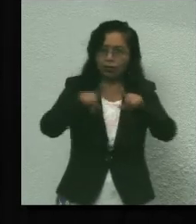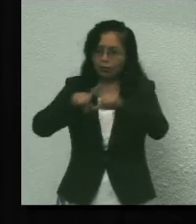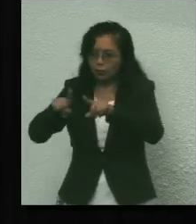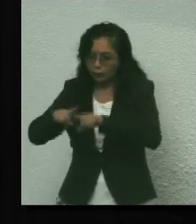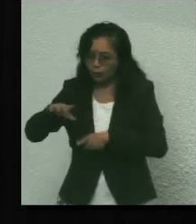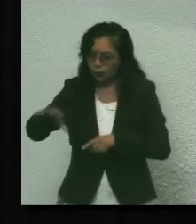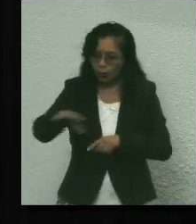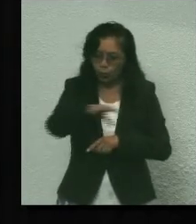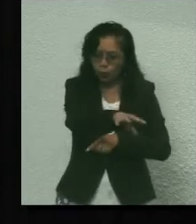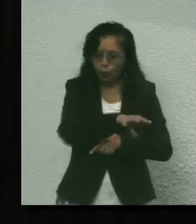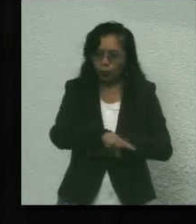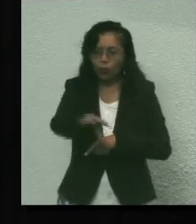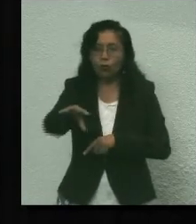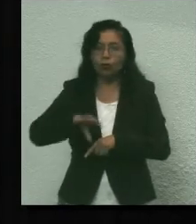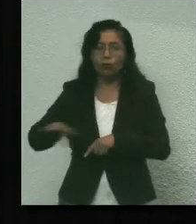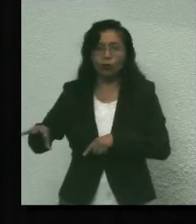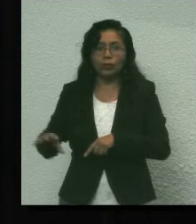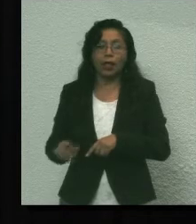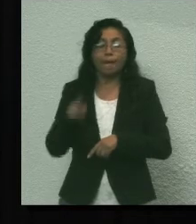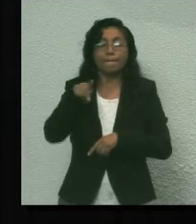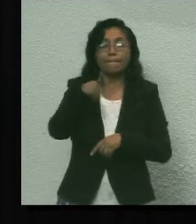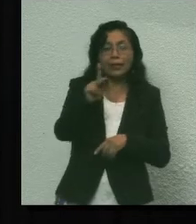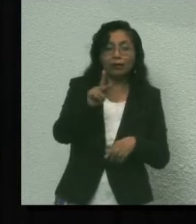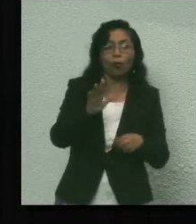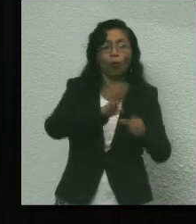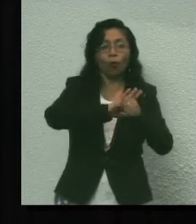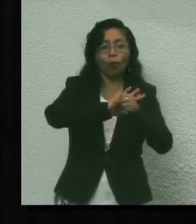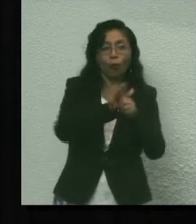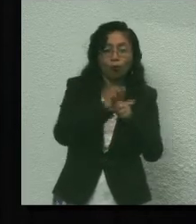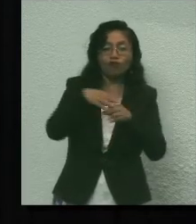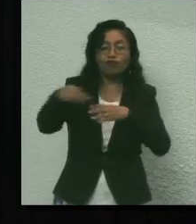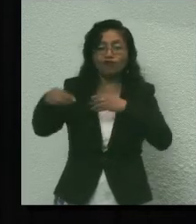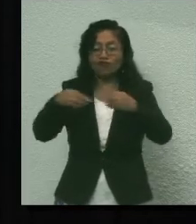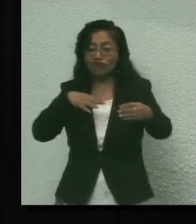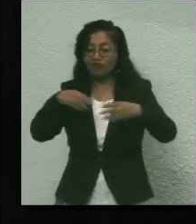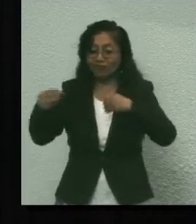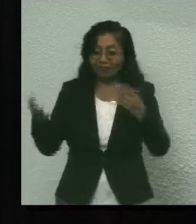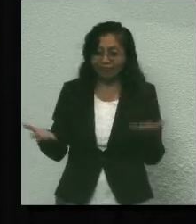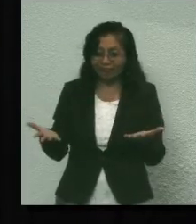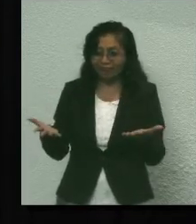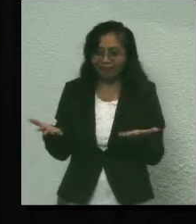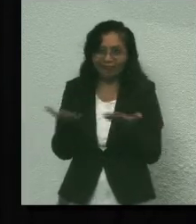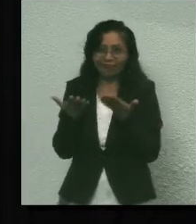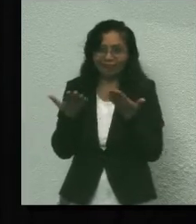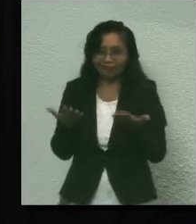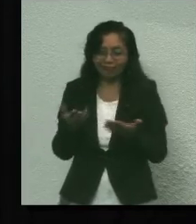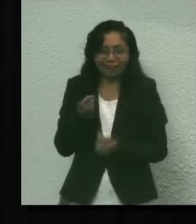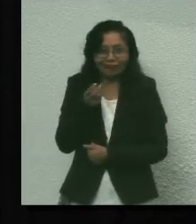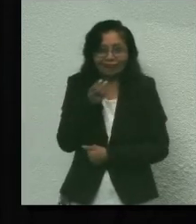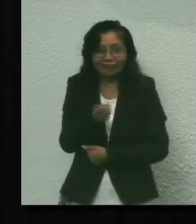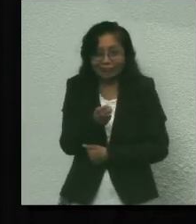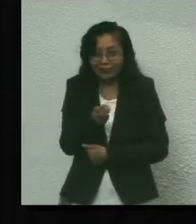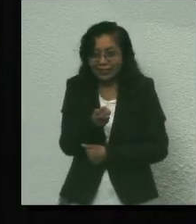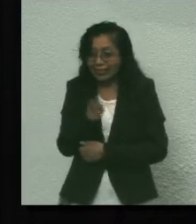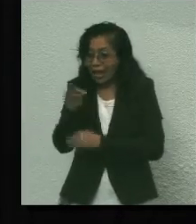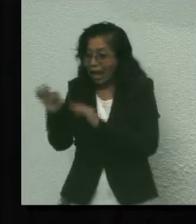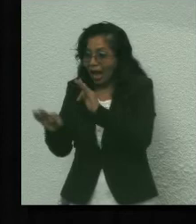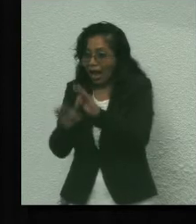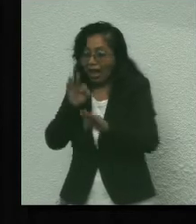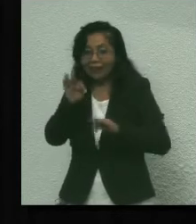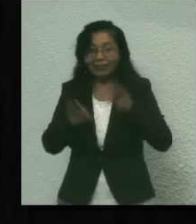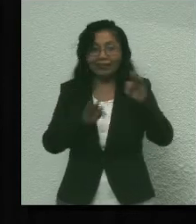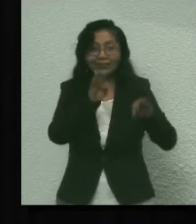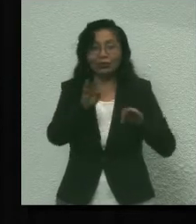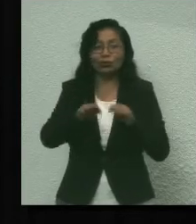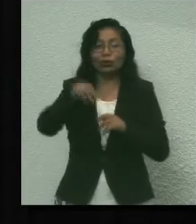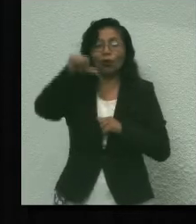sin embargo con esta crisis y la falta adecuada y oportuna en ocasiones de atención hoy esa